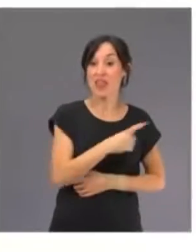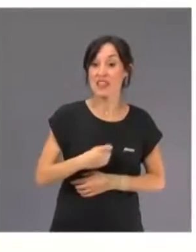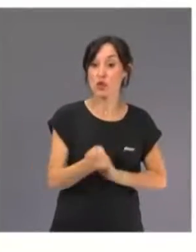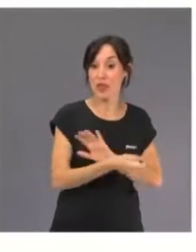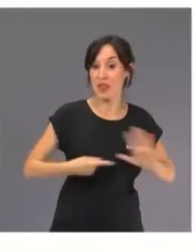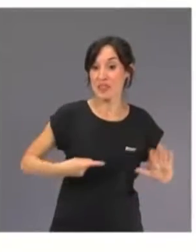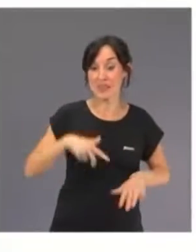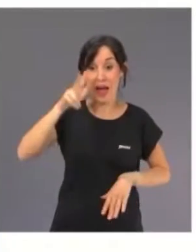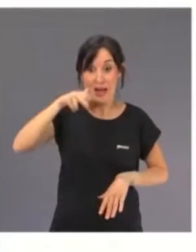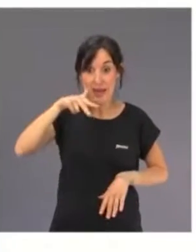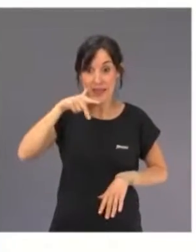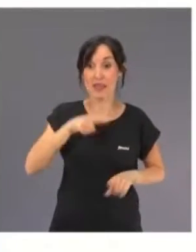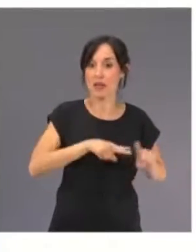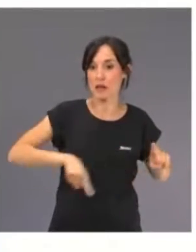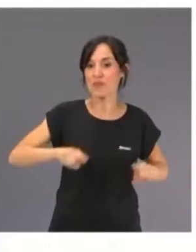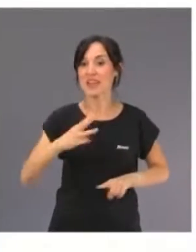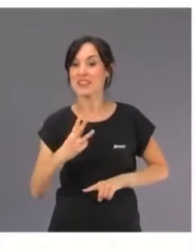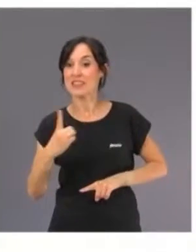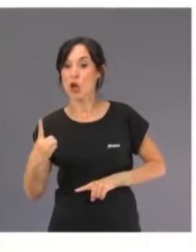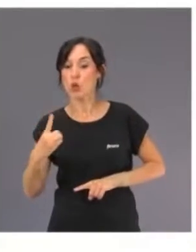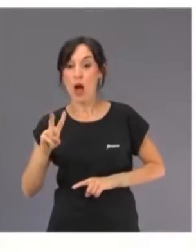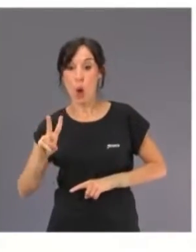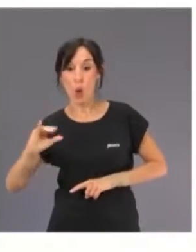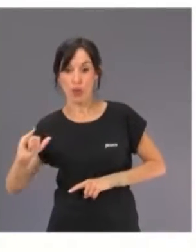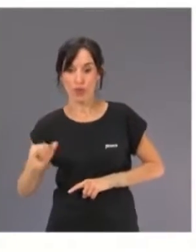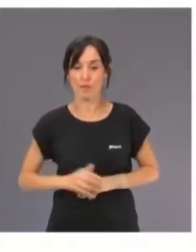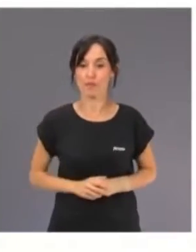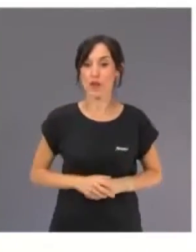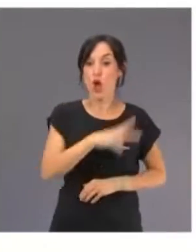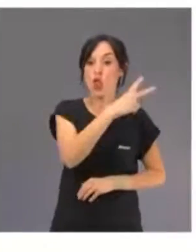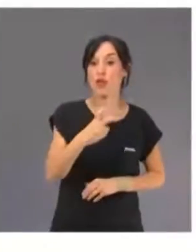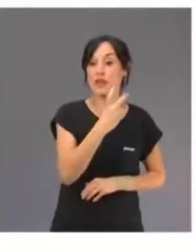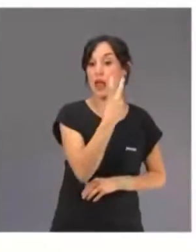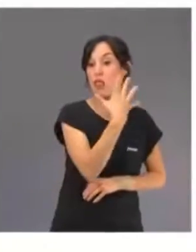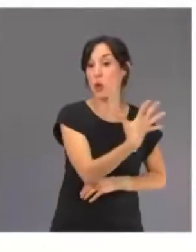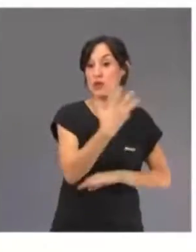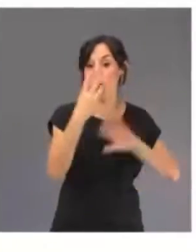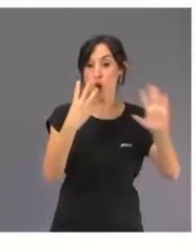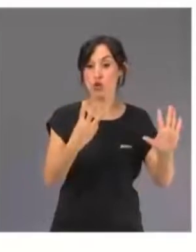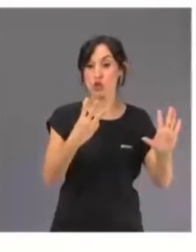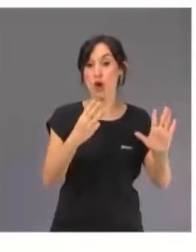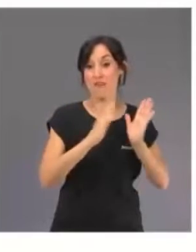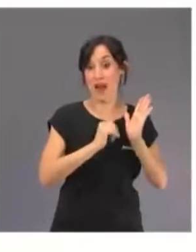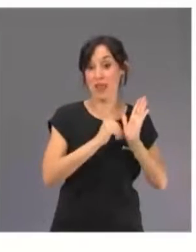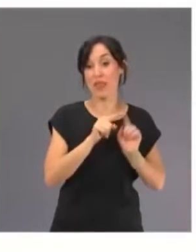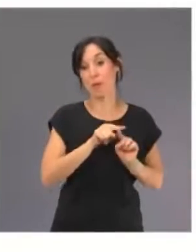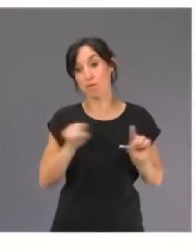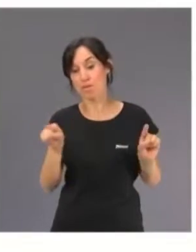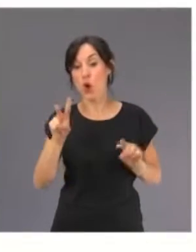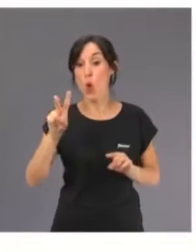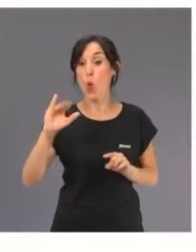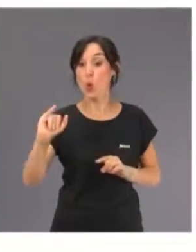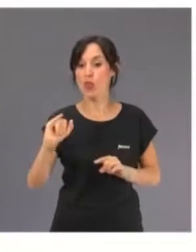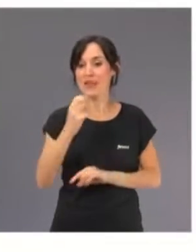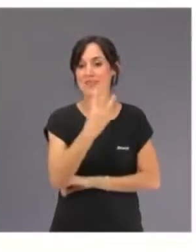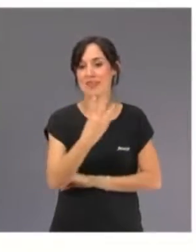en la provincia de Alicante, de estas 31 están en la UCI, y 258 en la provincia de Valencia, de